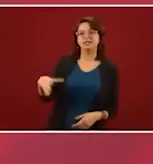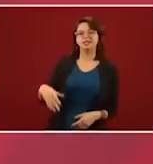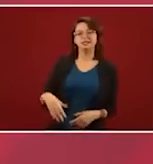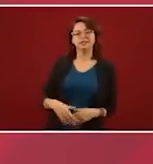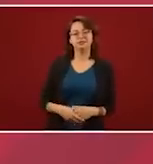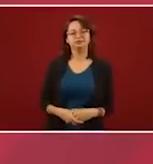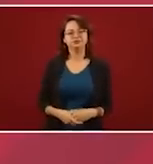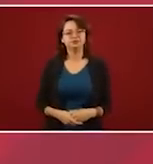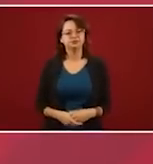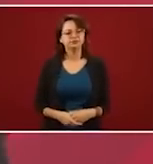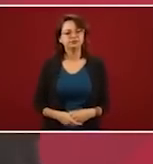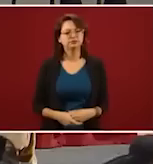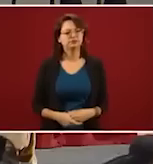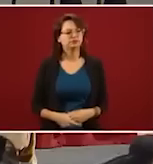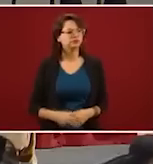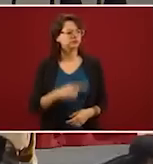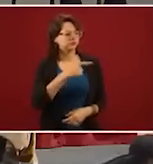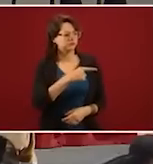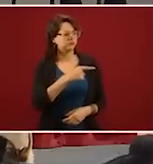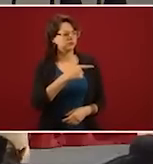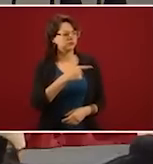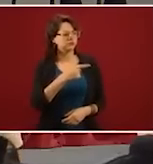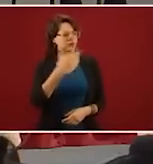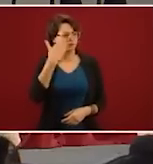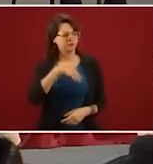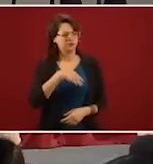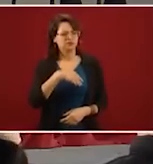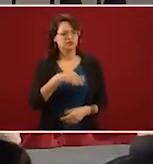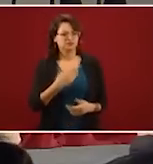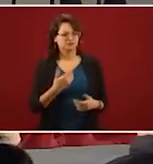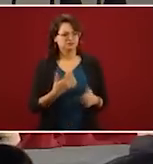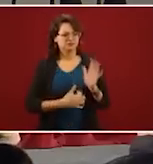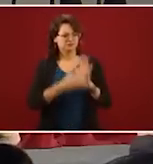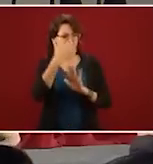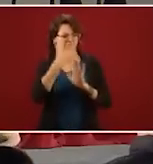A ver si no está por ahí el artículo. O sea,